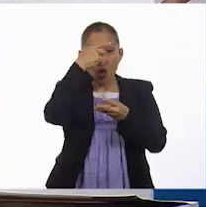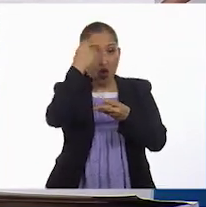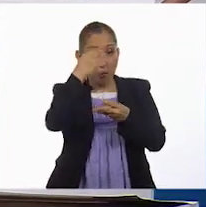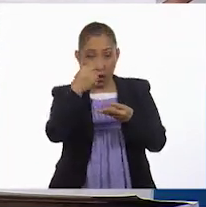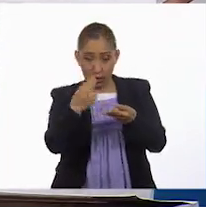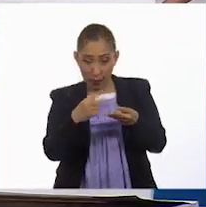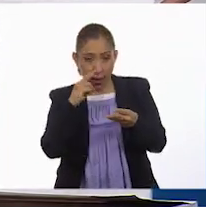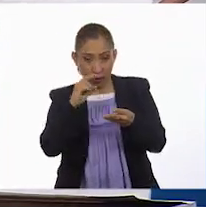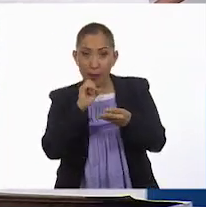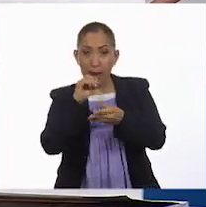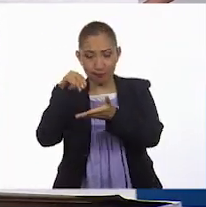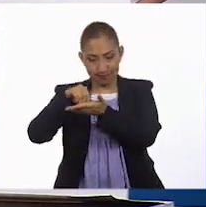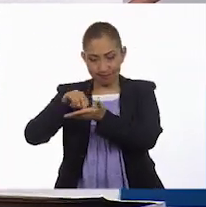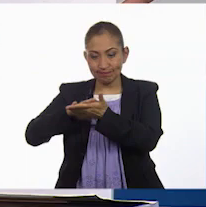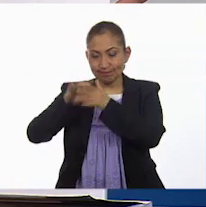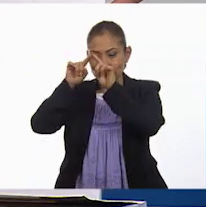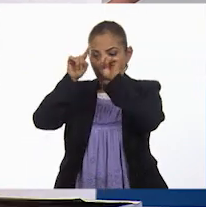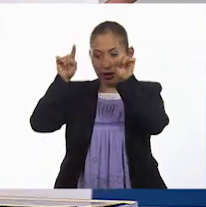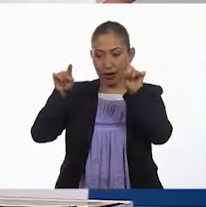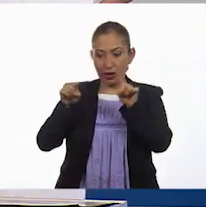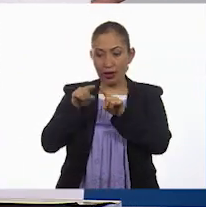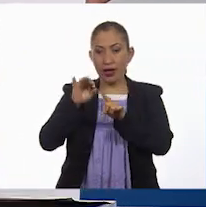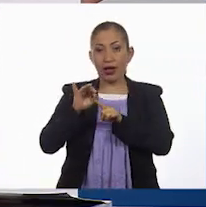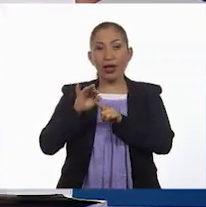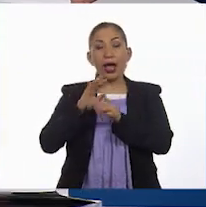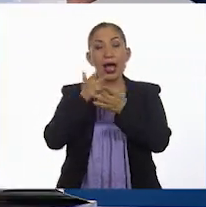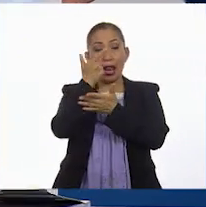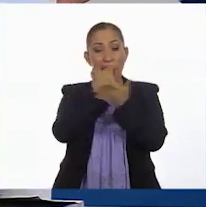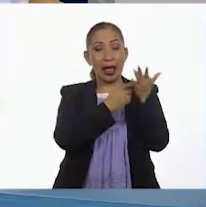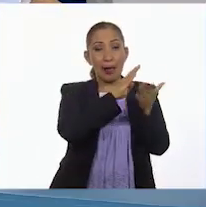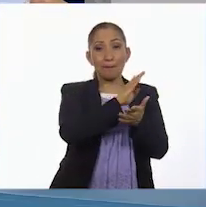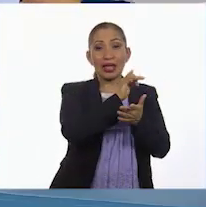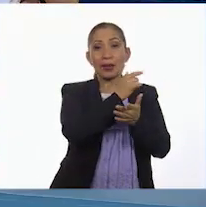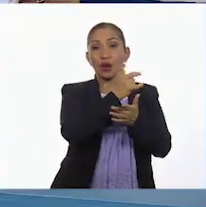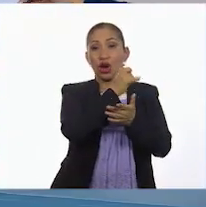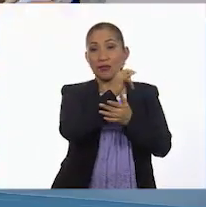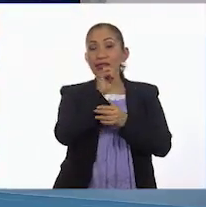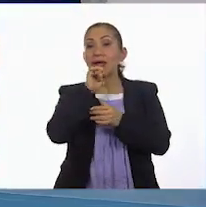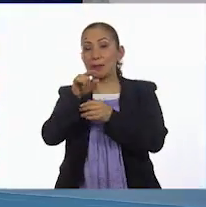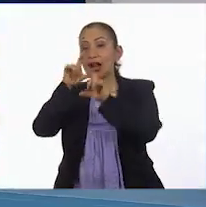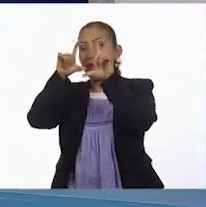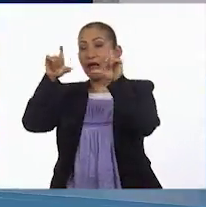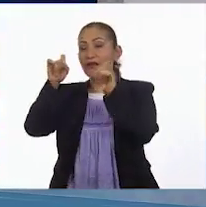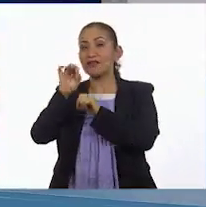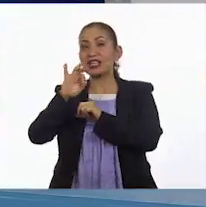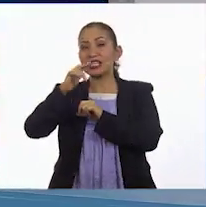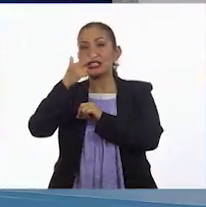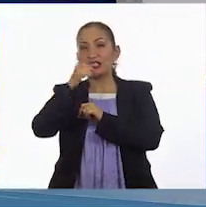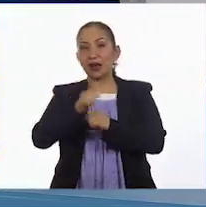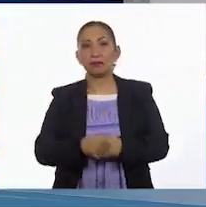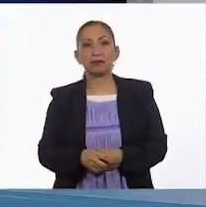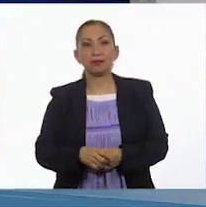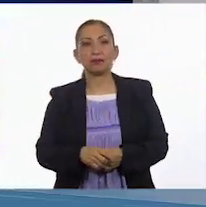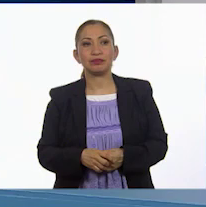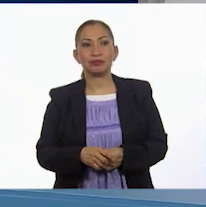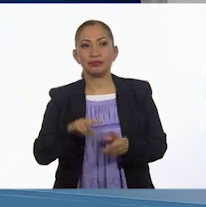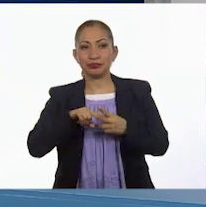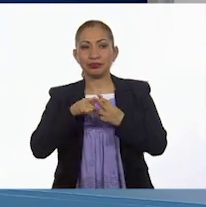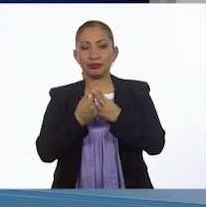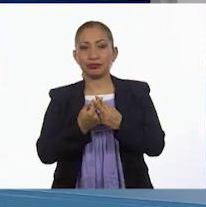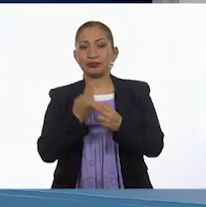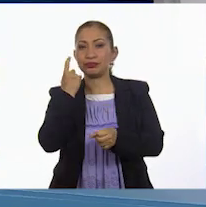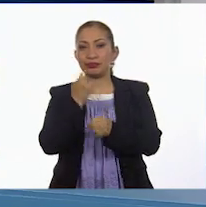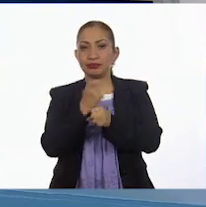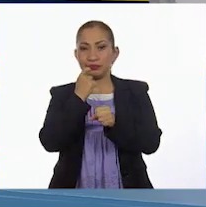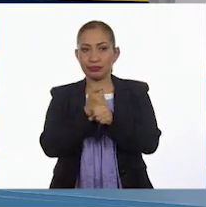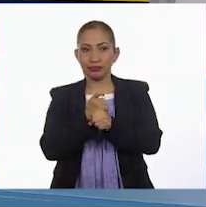lo debemos de anotar en nuestra ficha, en nuestra bibliografía, y después pues también en nuestra ficha de trabajo. Y vamos a comenzar.